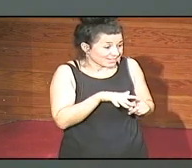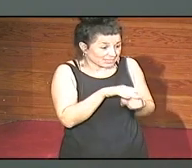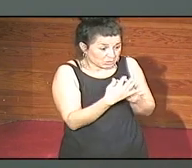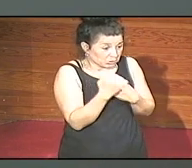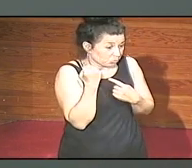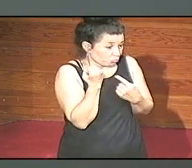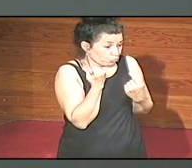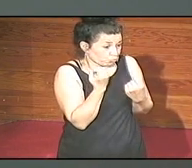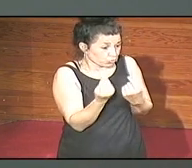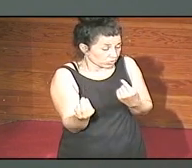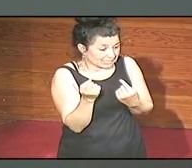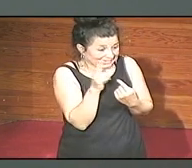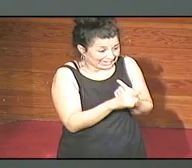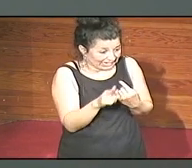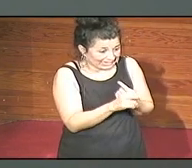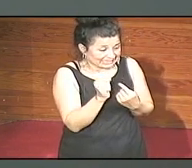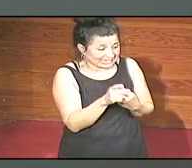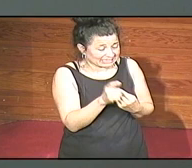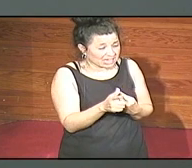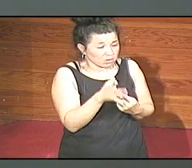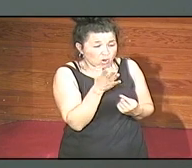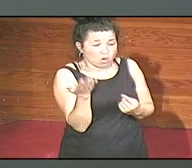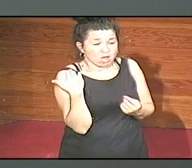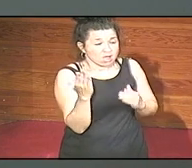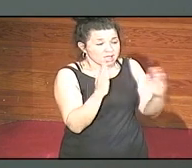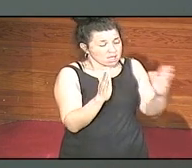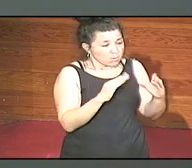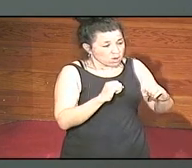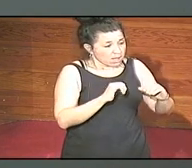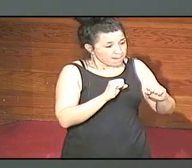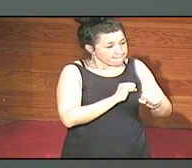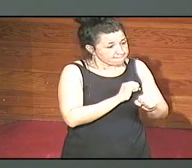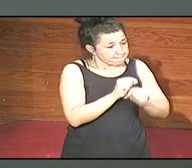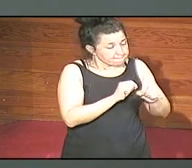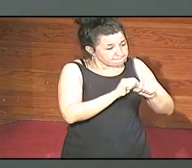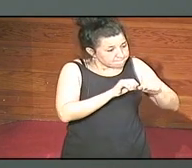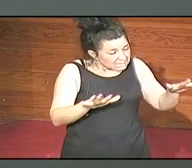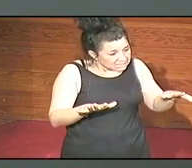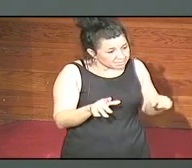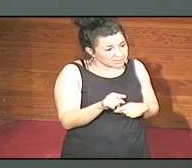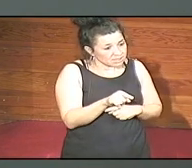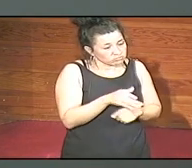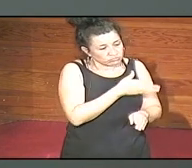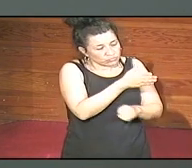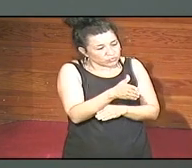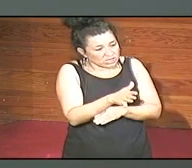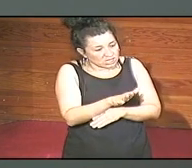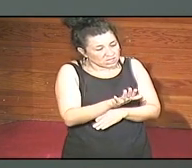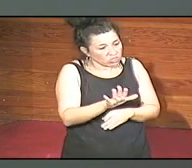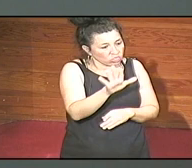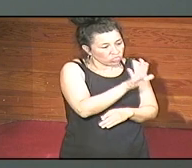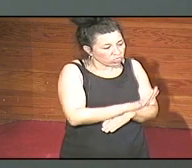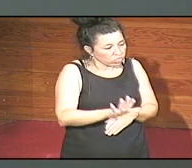en hace justo la época de la pandemia fui a la zona de de toda la costa de áfrica occidental